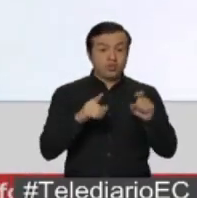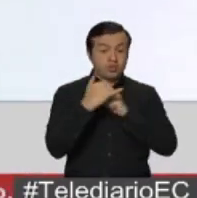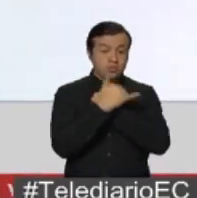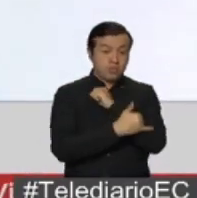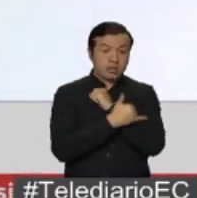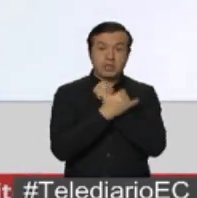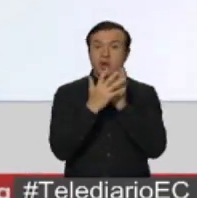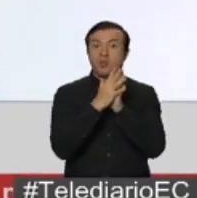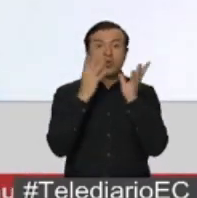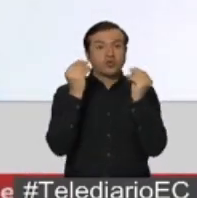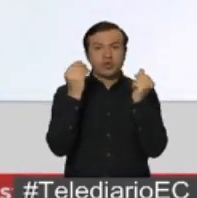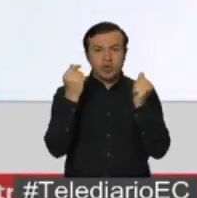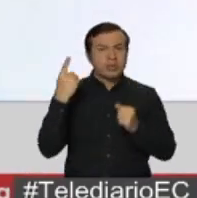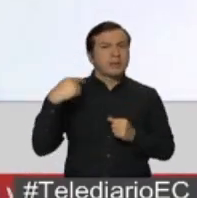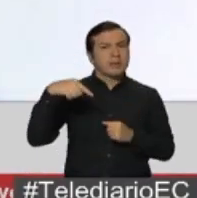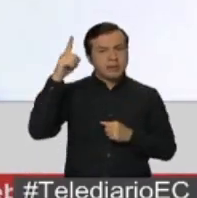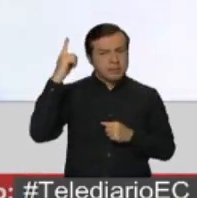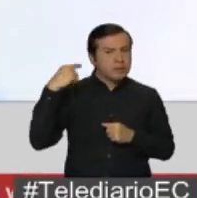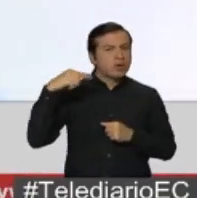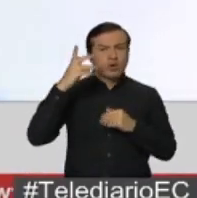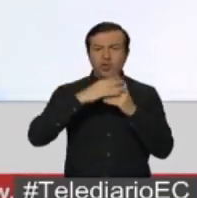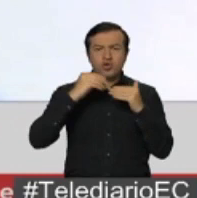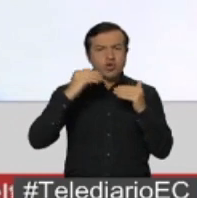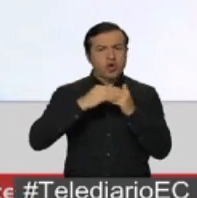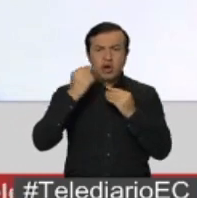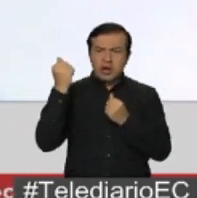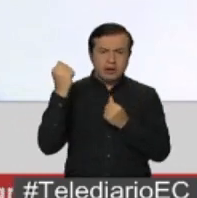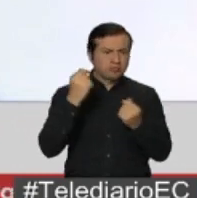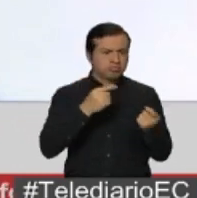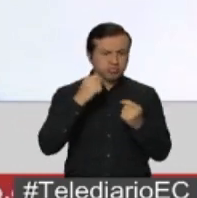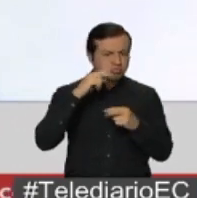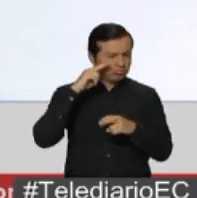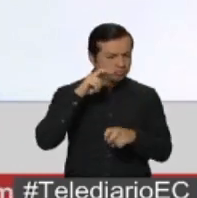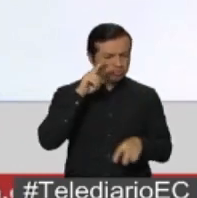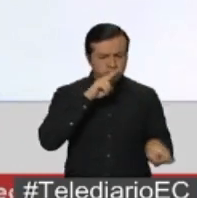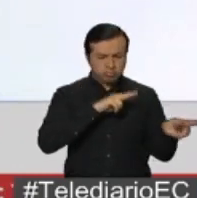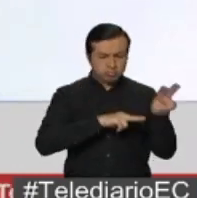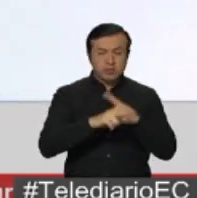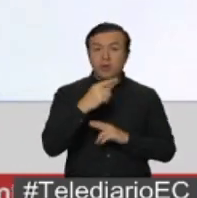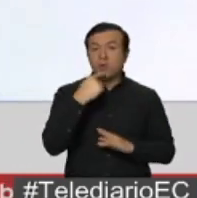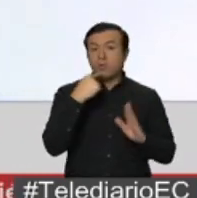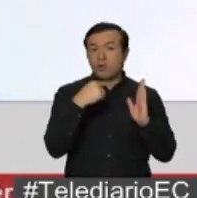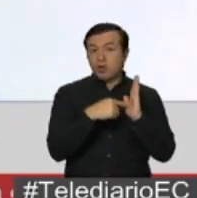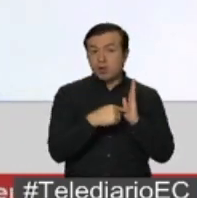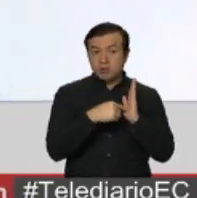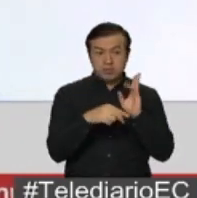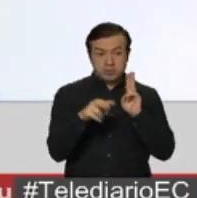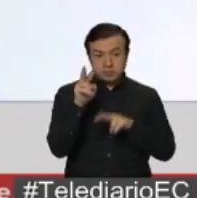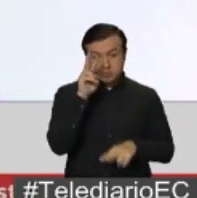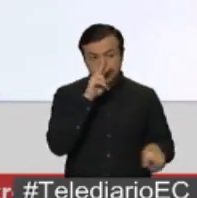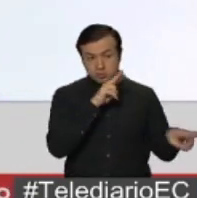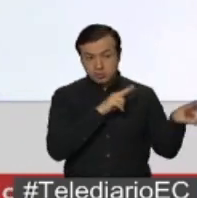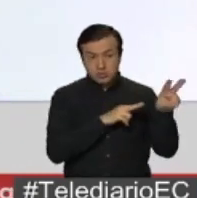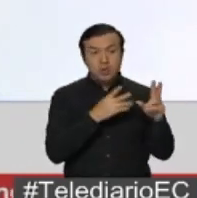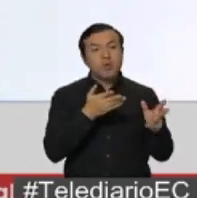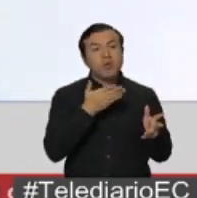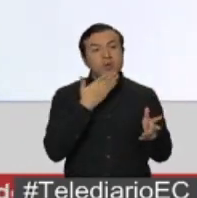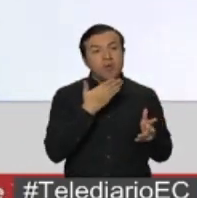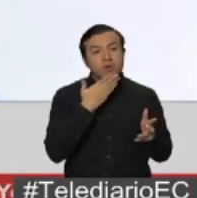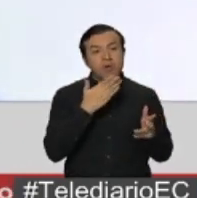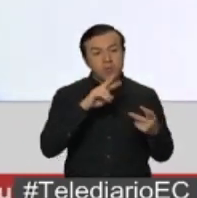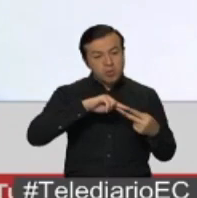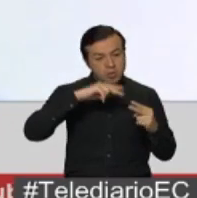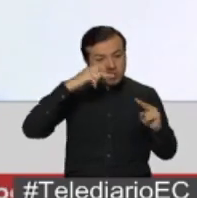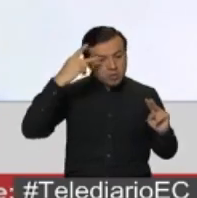invertido muchos millones de dólares en investigación por ejemplo en la determinación de las características